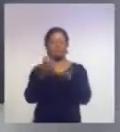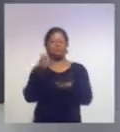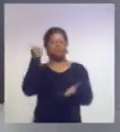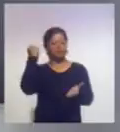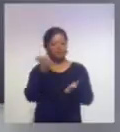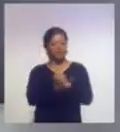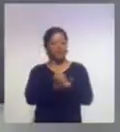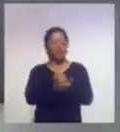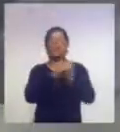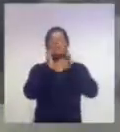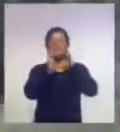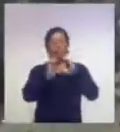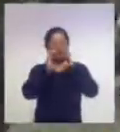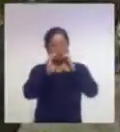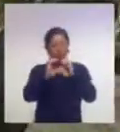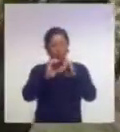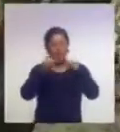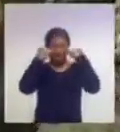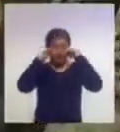reserva ecológica.